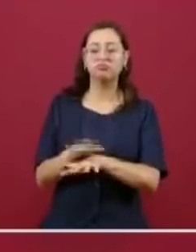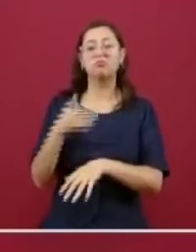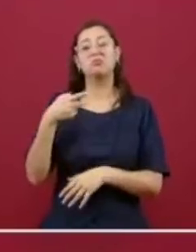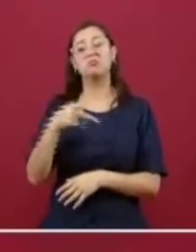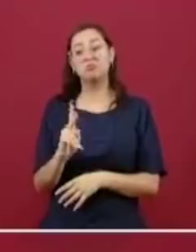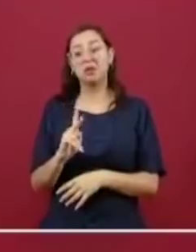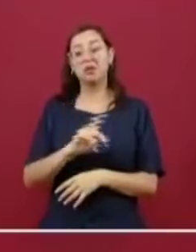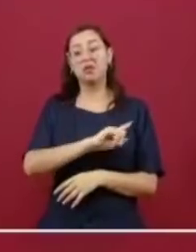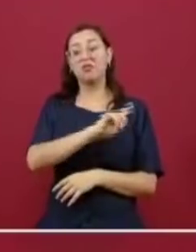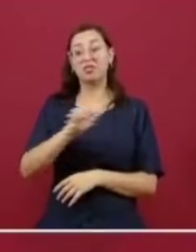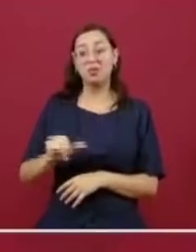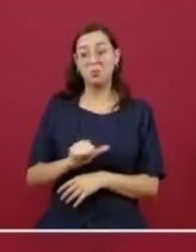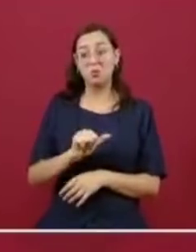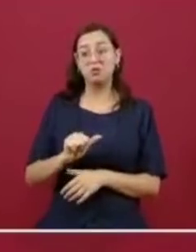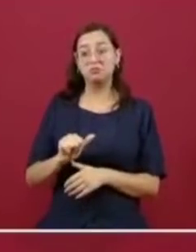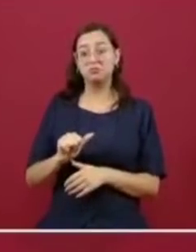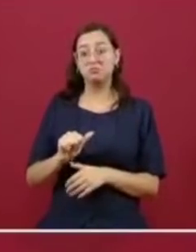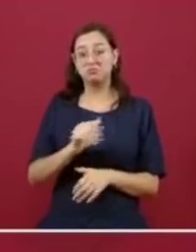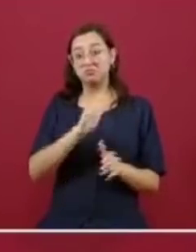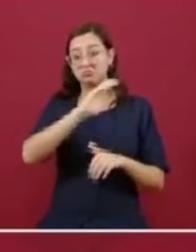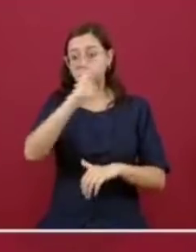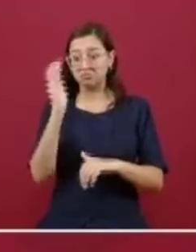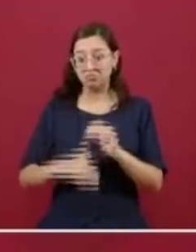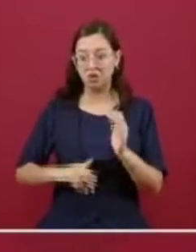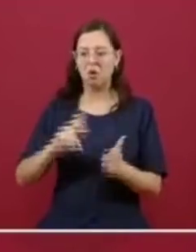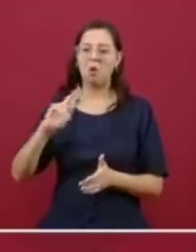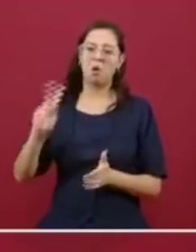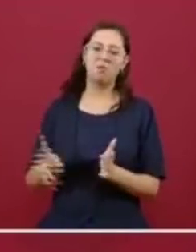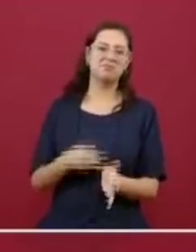un penal infame.